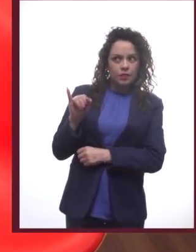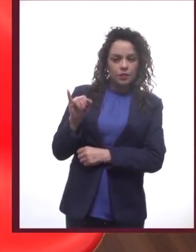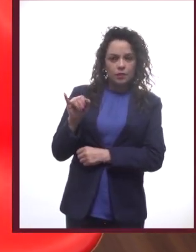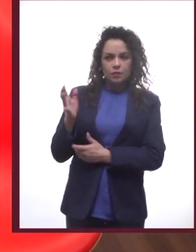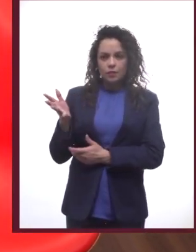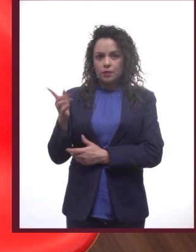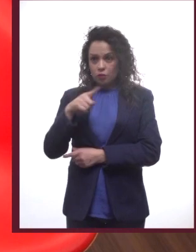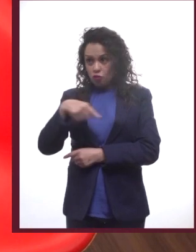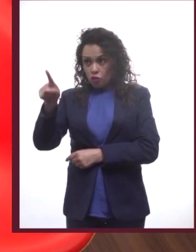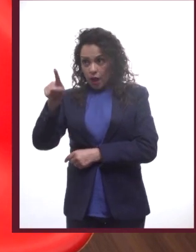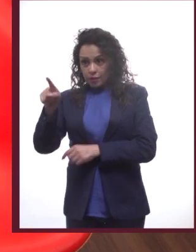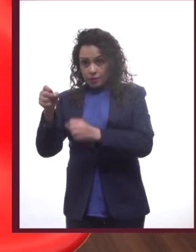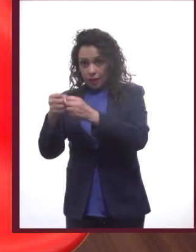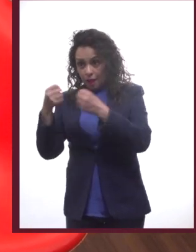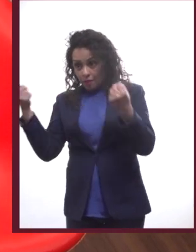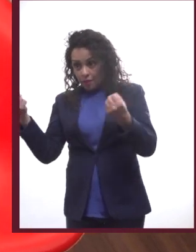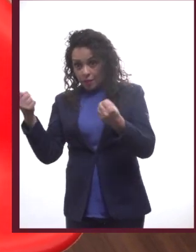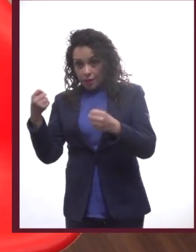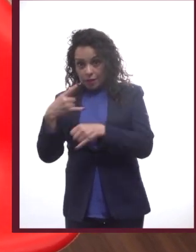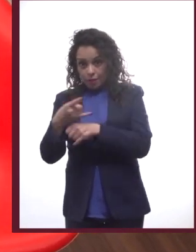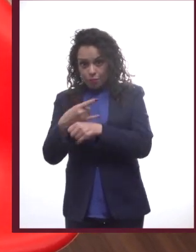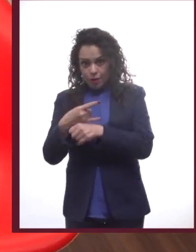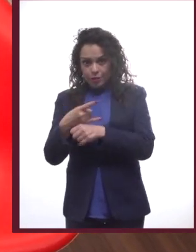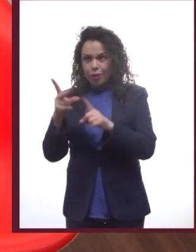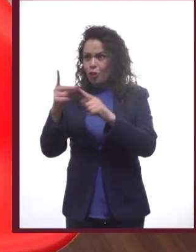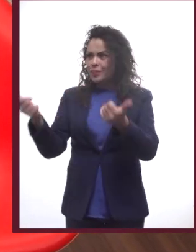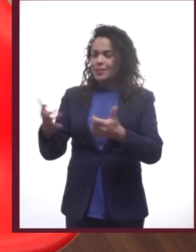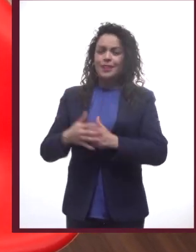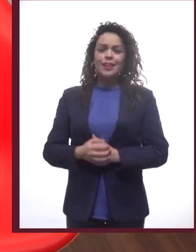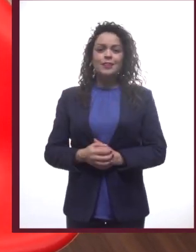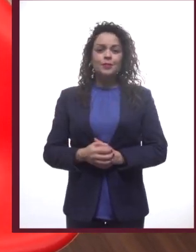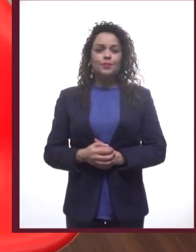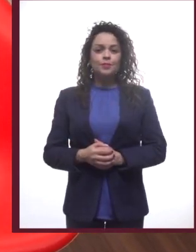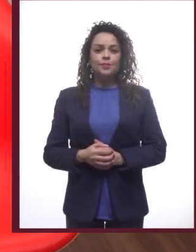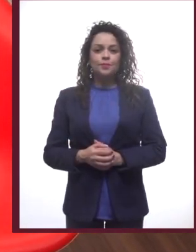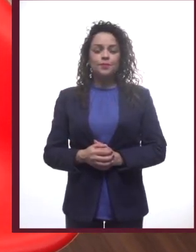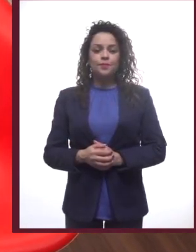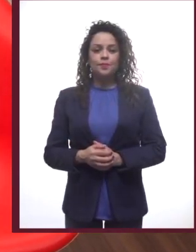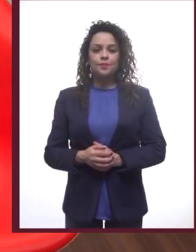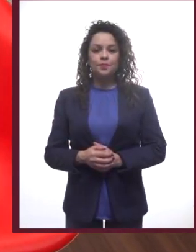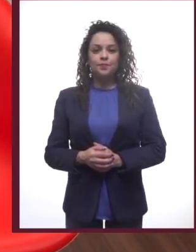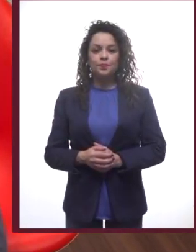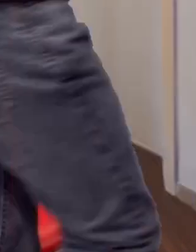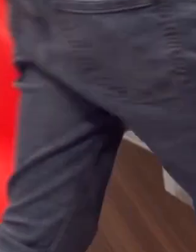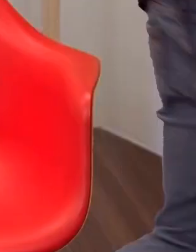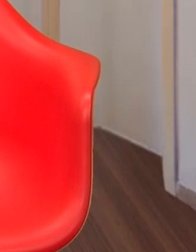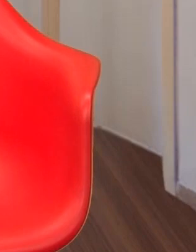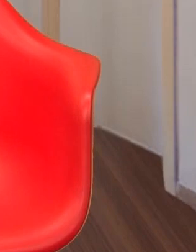leve. ¿Vivi? ¿Fuiste a abrirle? ¡Vivi!